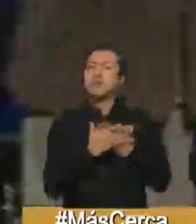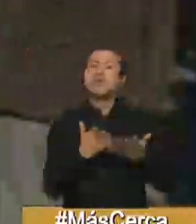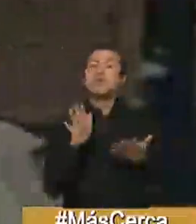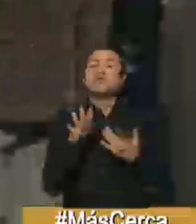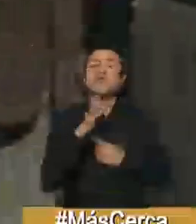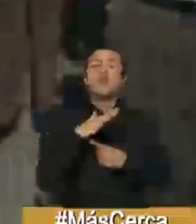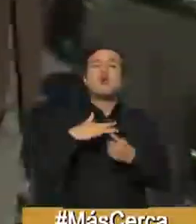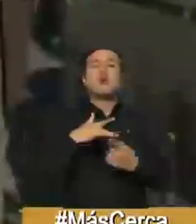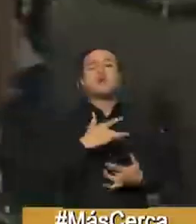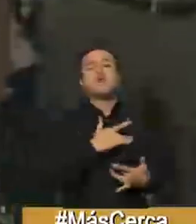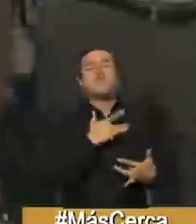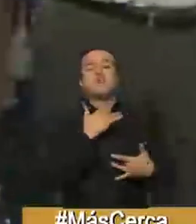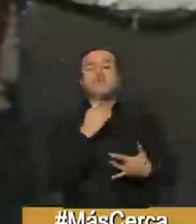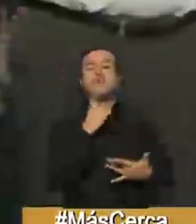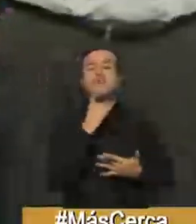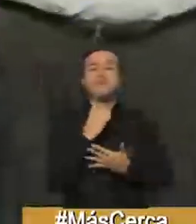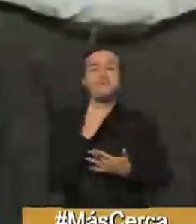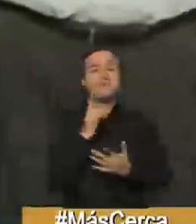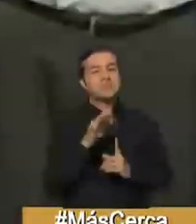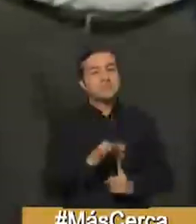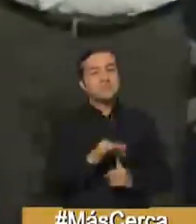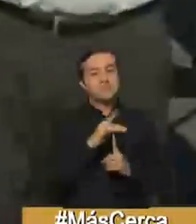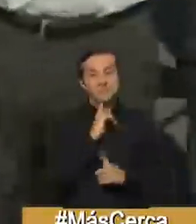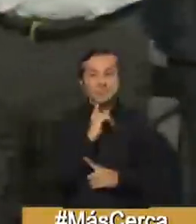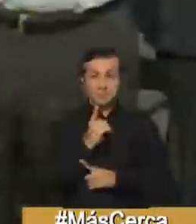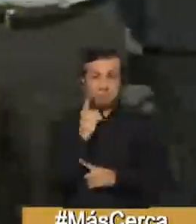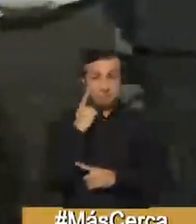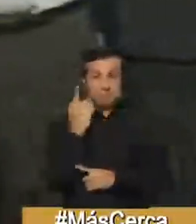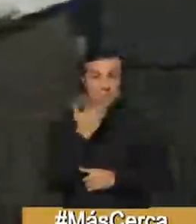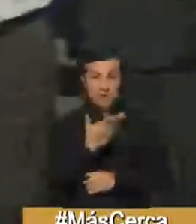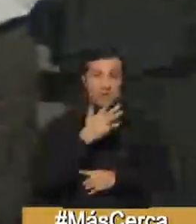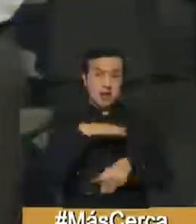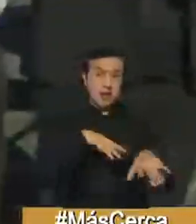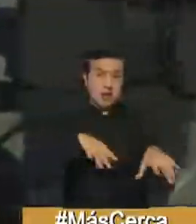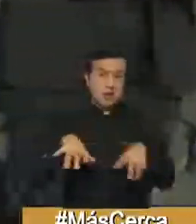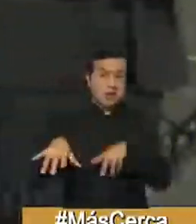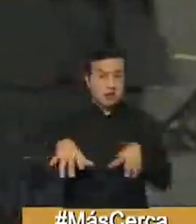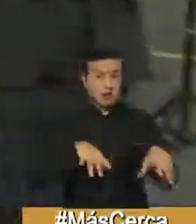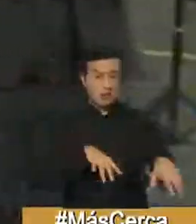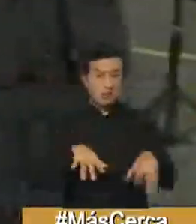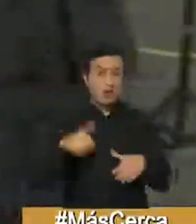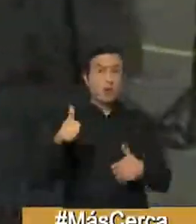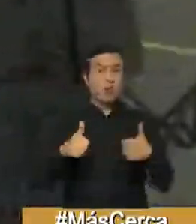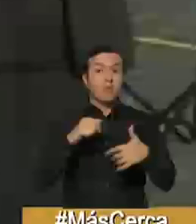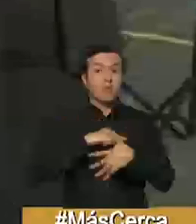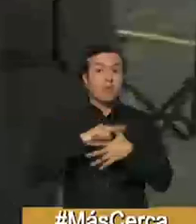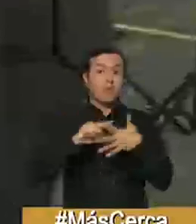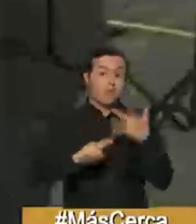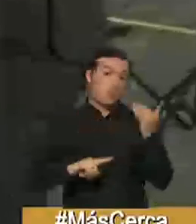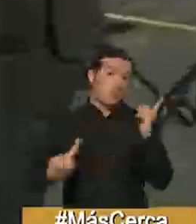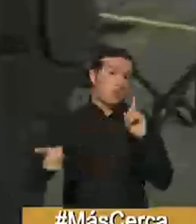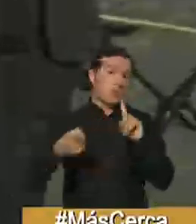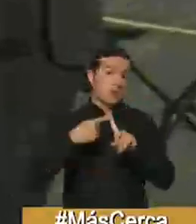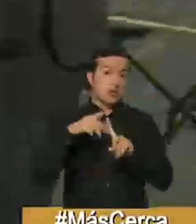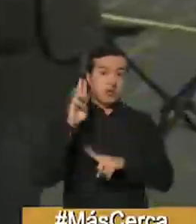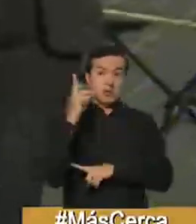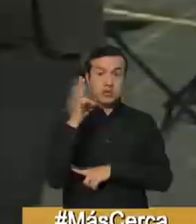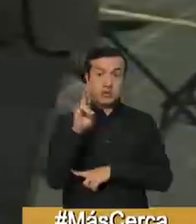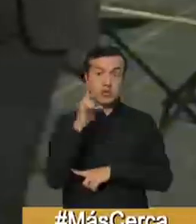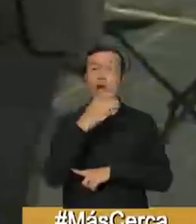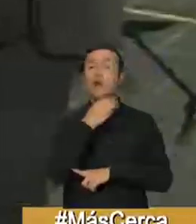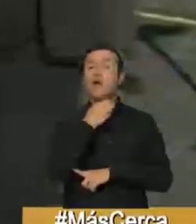clima, hacen que estas fiestas sean inolvidables. Bueno, entre las actividades principales, ¿cuáles tendremos, señor alcalde? Empezamos el 17 de